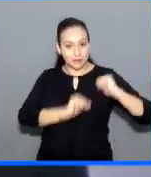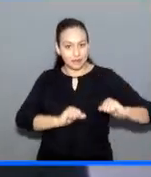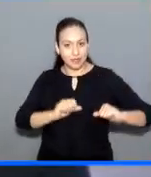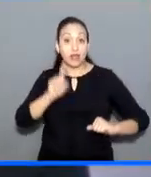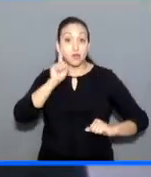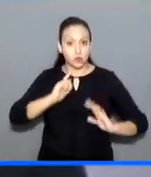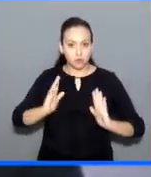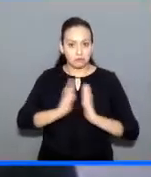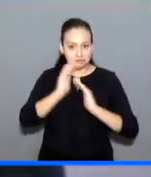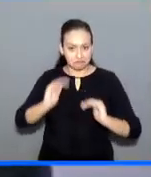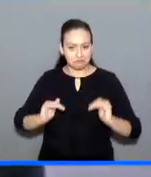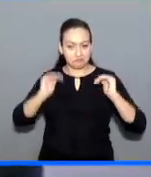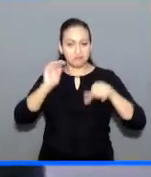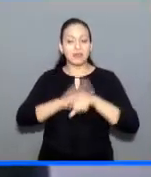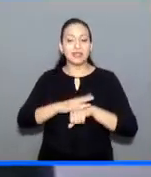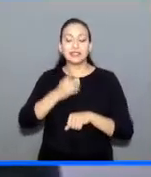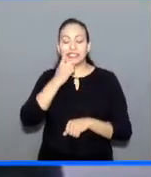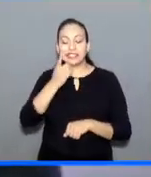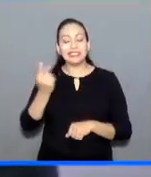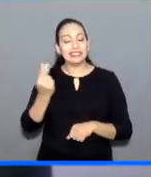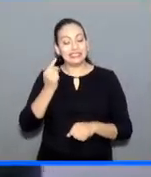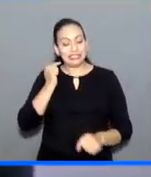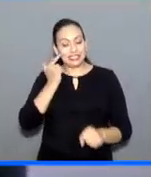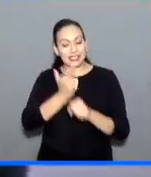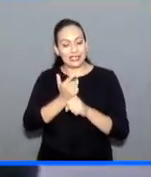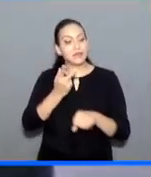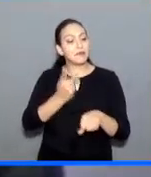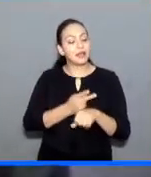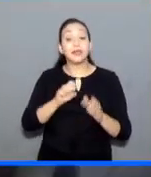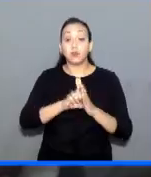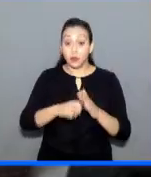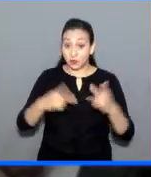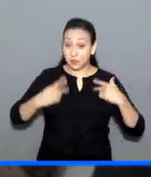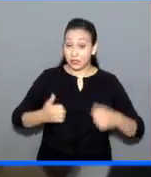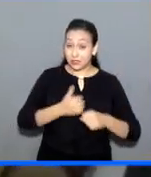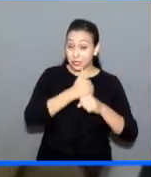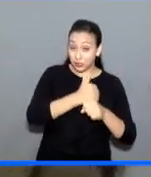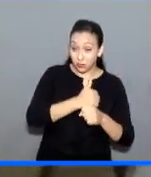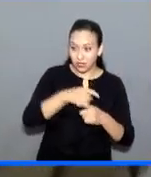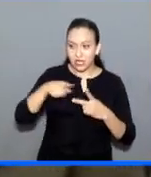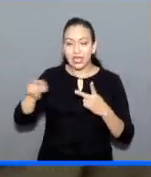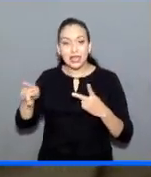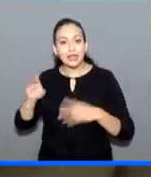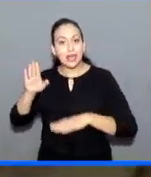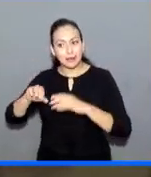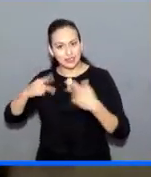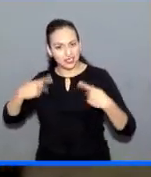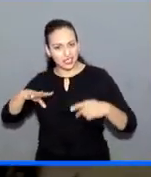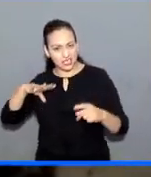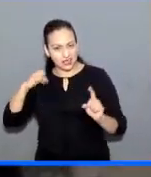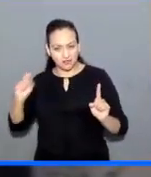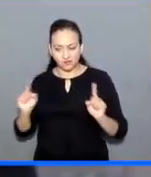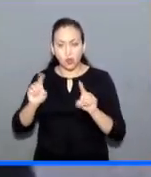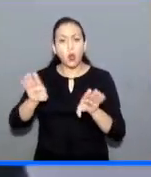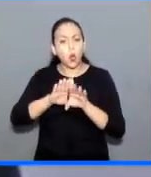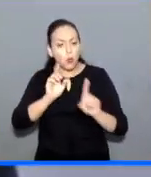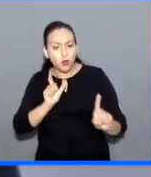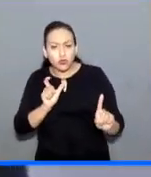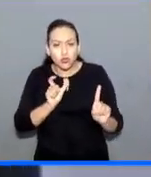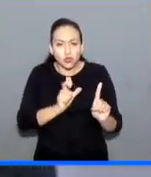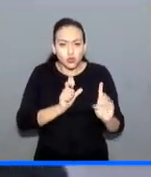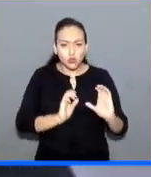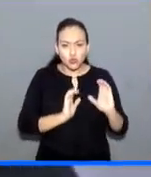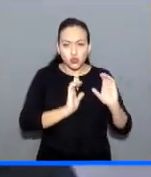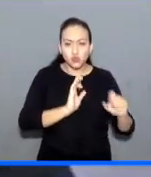deben identificar las relaciones de poder entre las víctimas y los victimarios, emprender medidas de protección eficaces y oportunas y